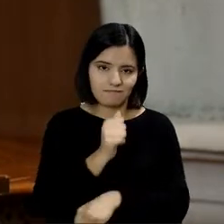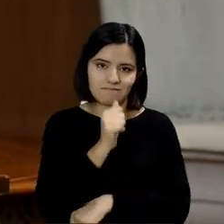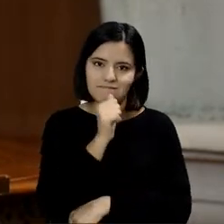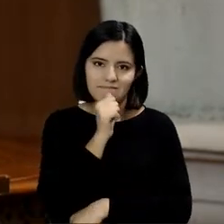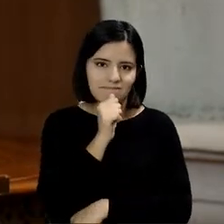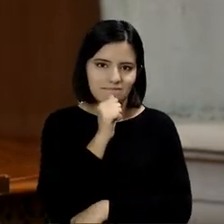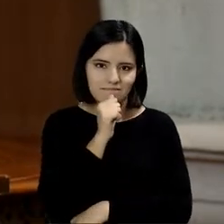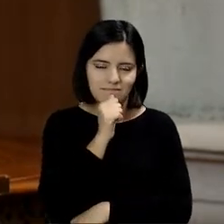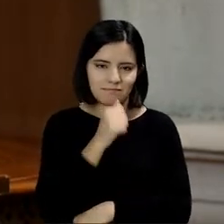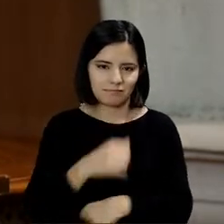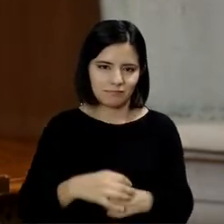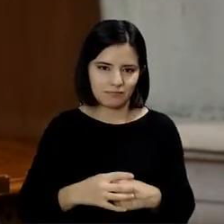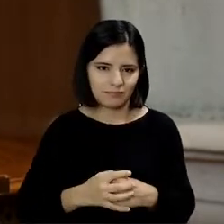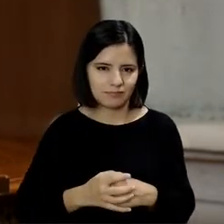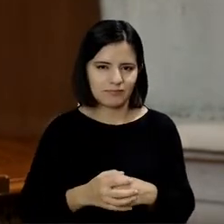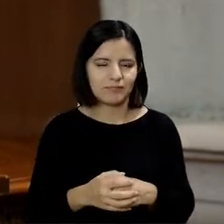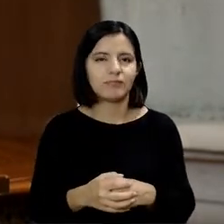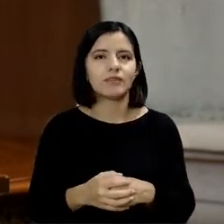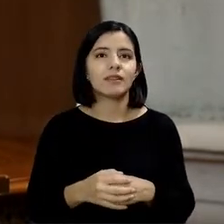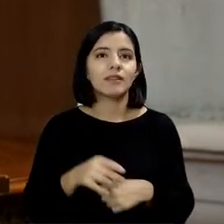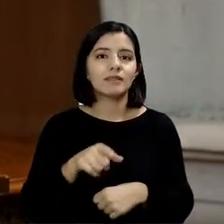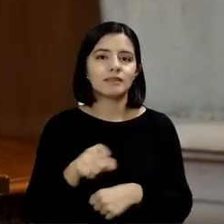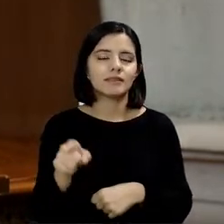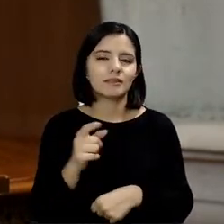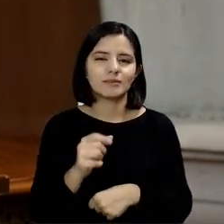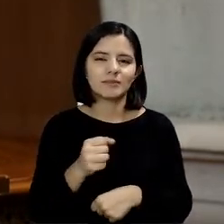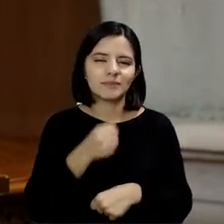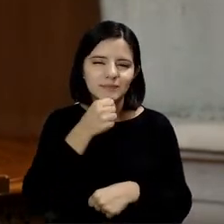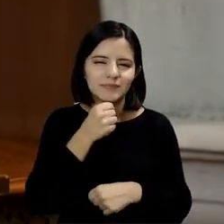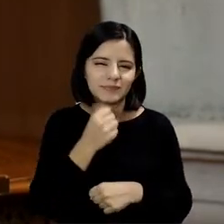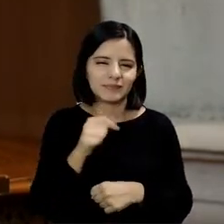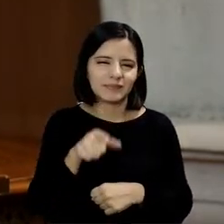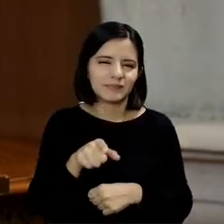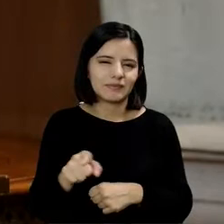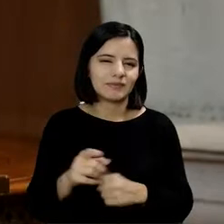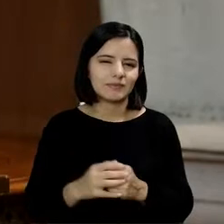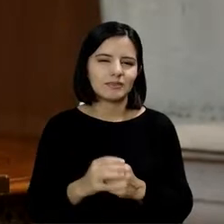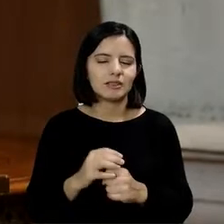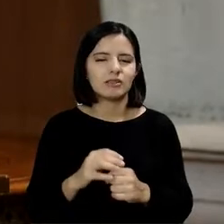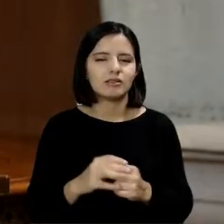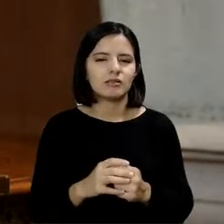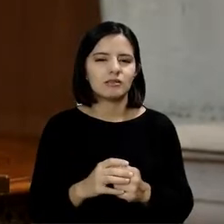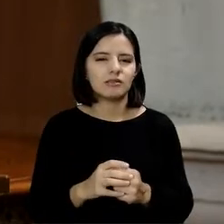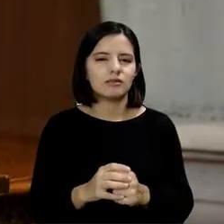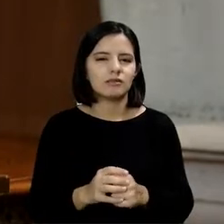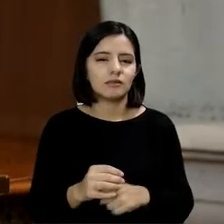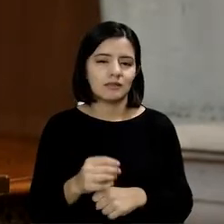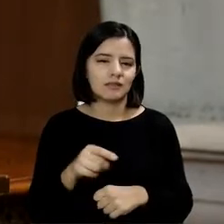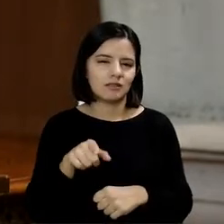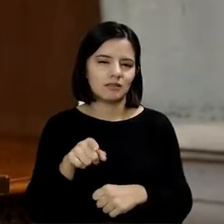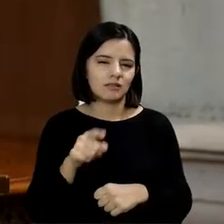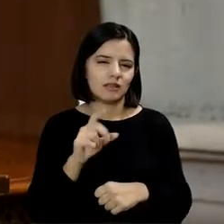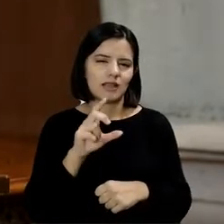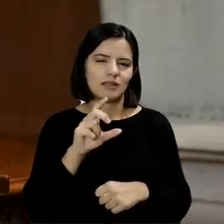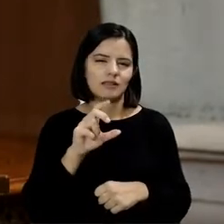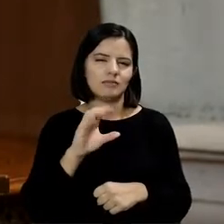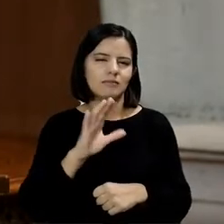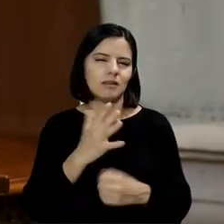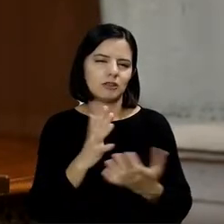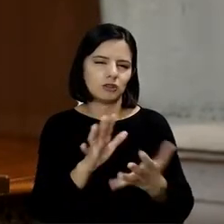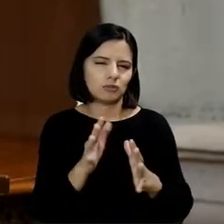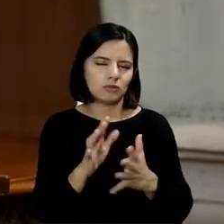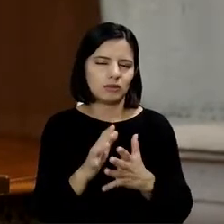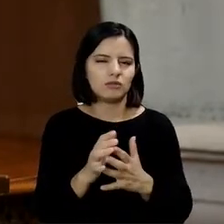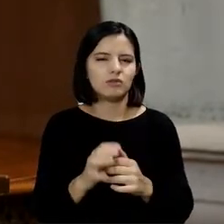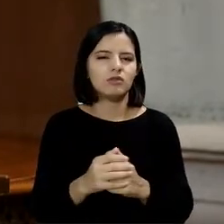de 3/4 partes de los adultos que viven en países de ingreso medio y bajo son los que la padecen.